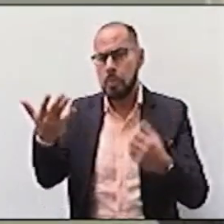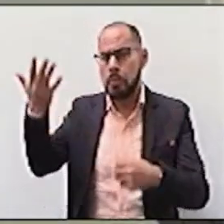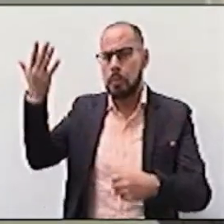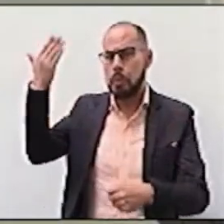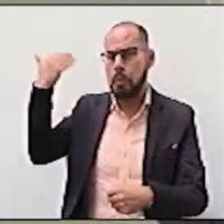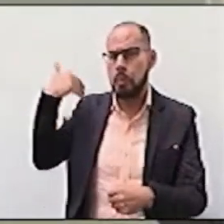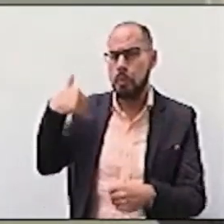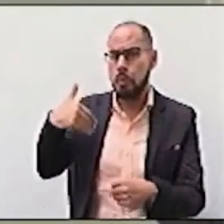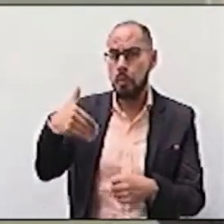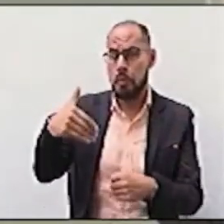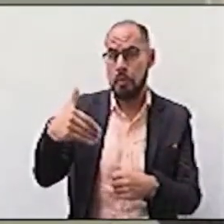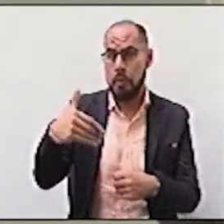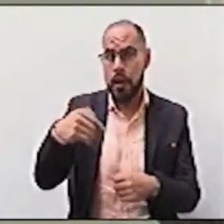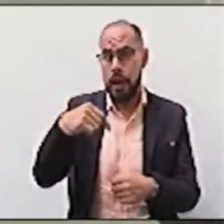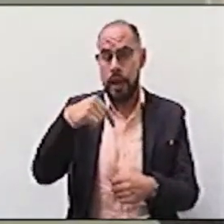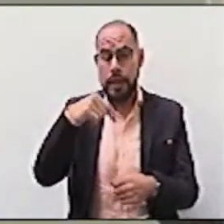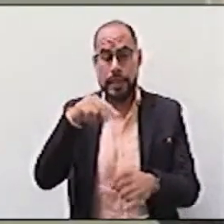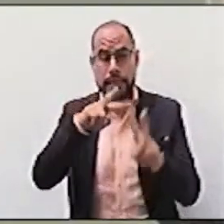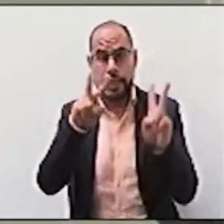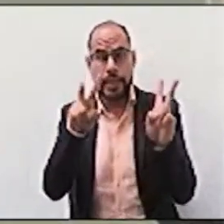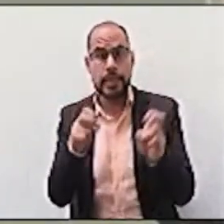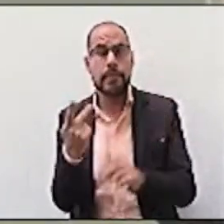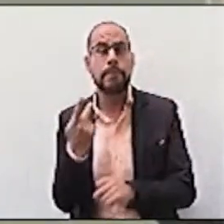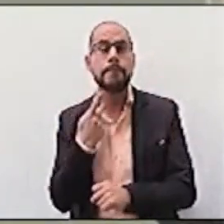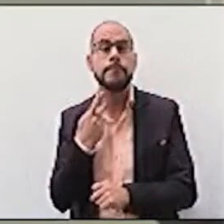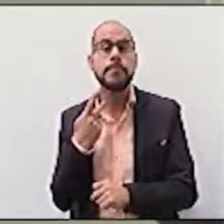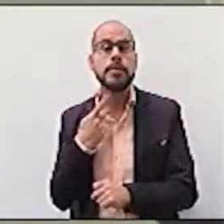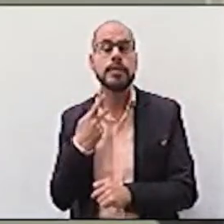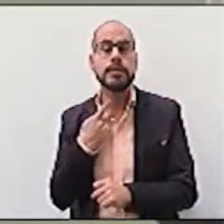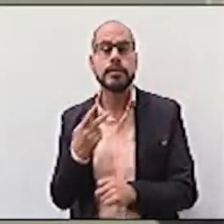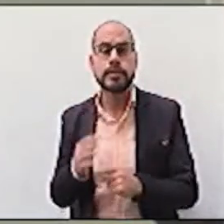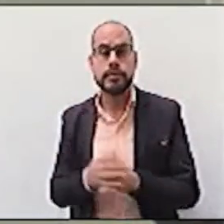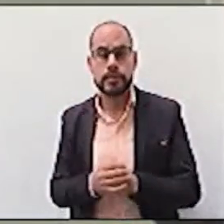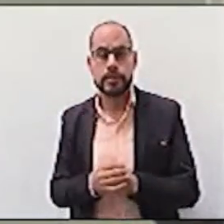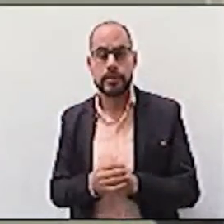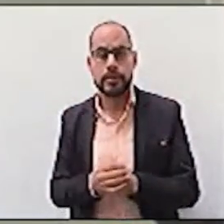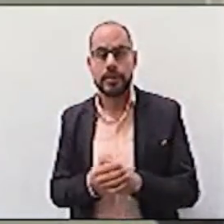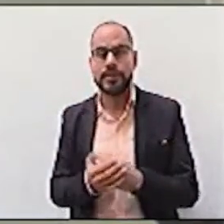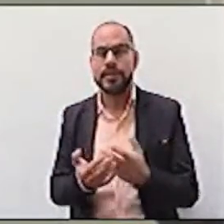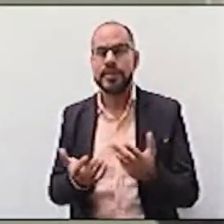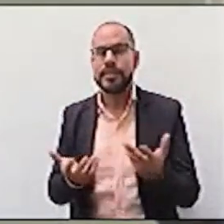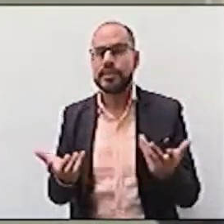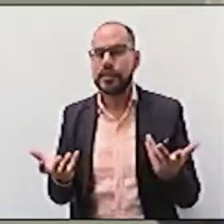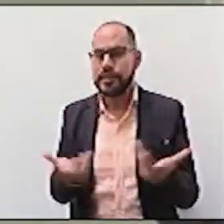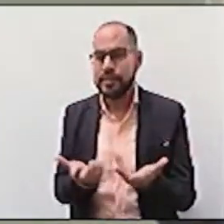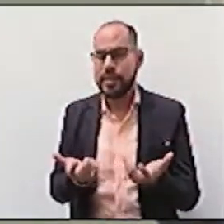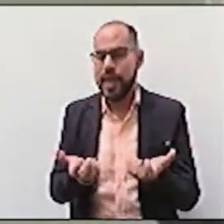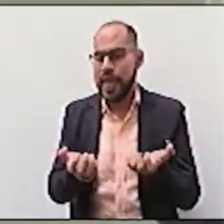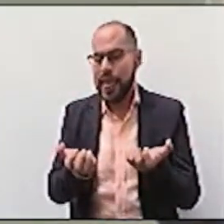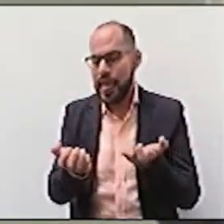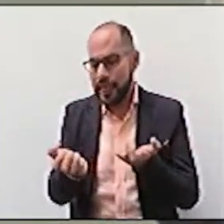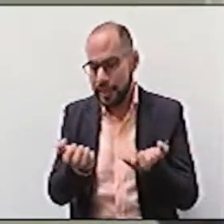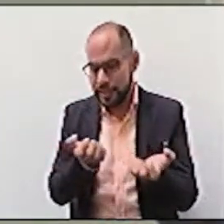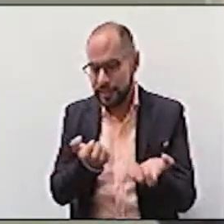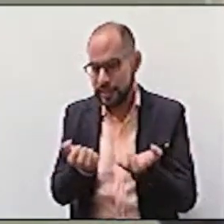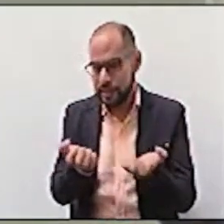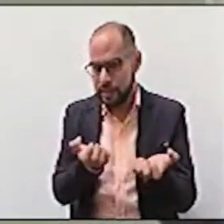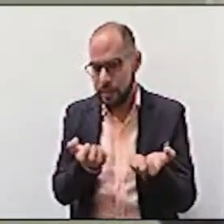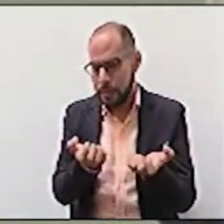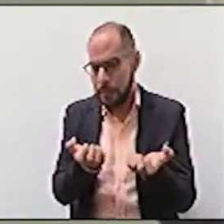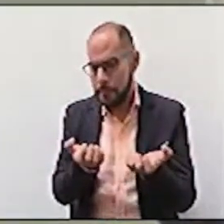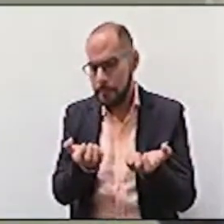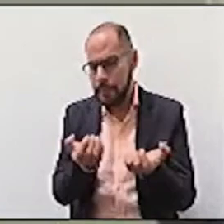vida política del país. Un ejercicio como este, pues nunca se